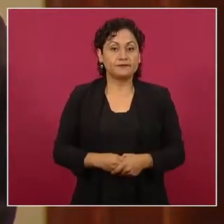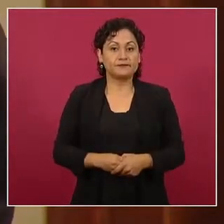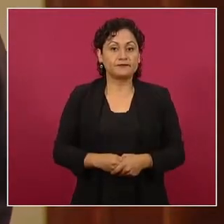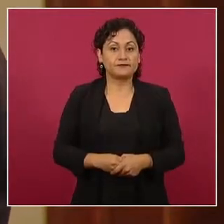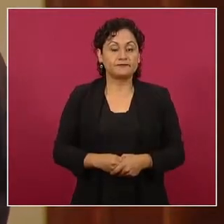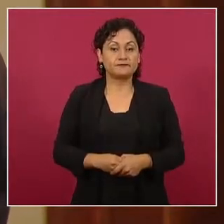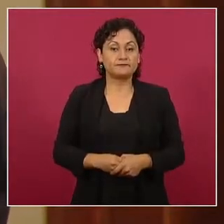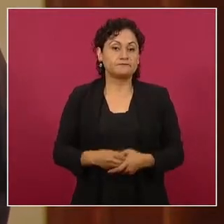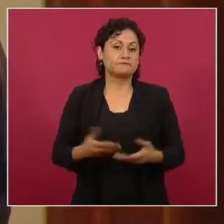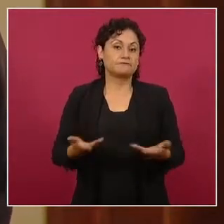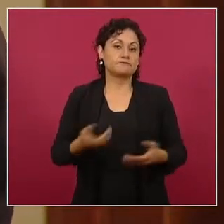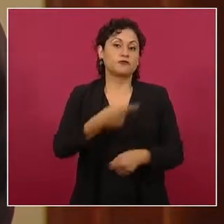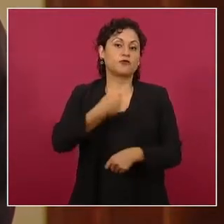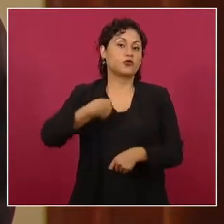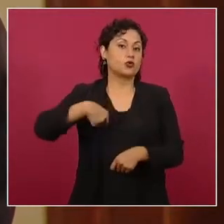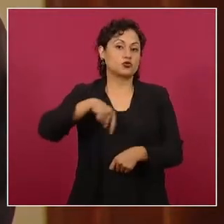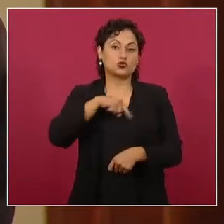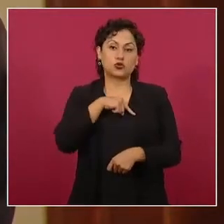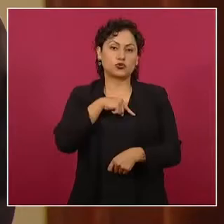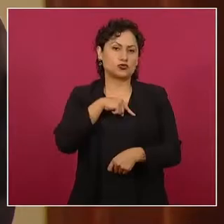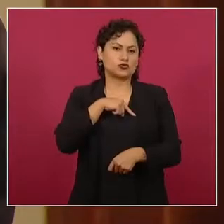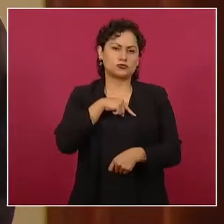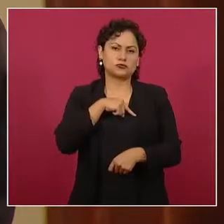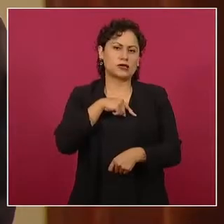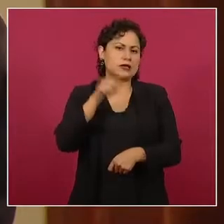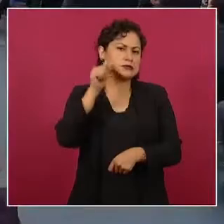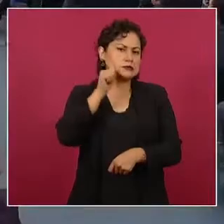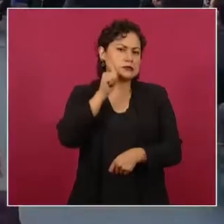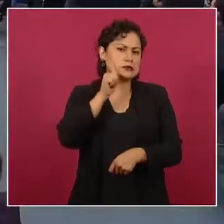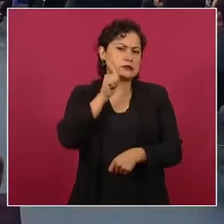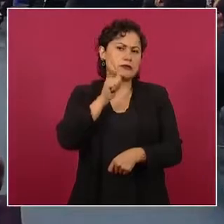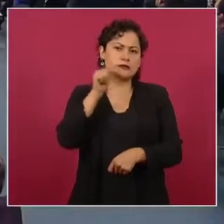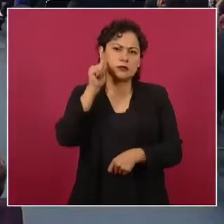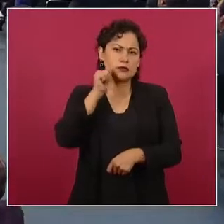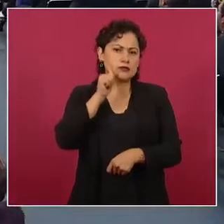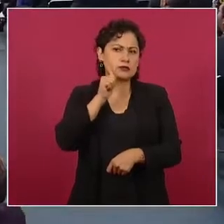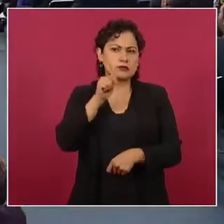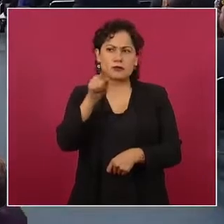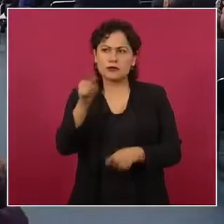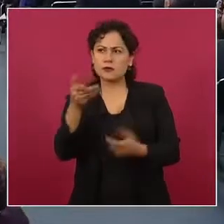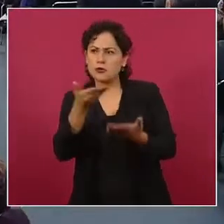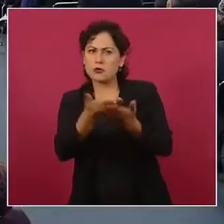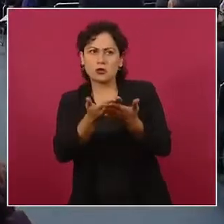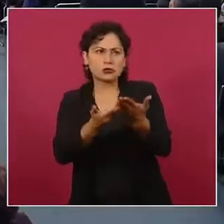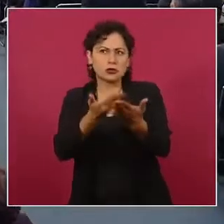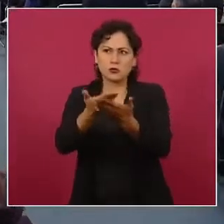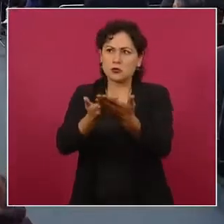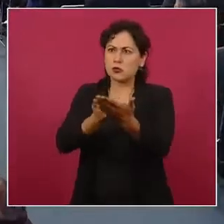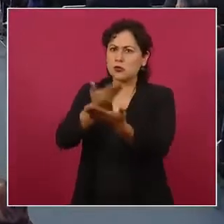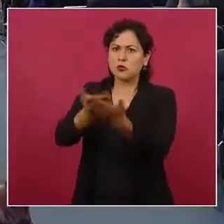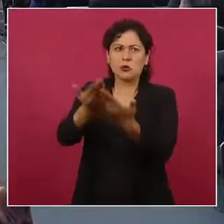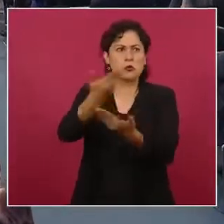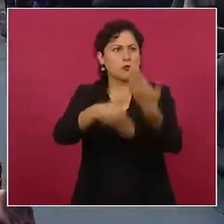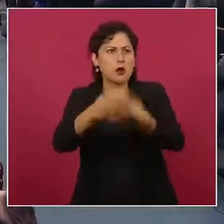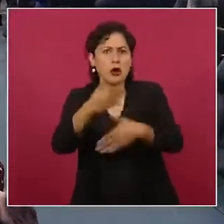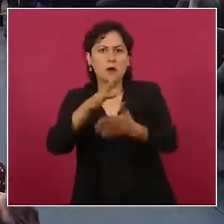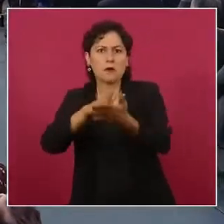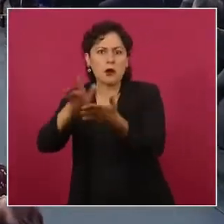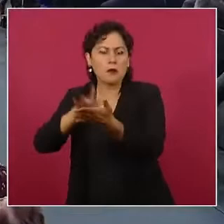que siempre hemos estado apoyando las propuestas de avanzada que nuestro